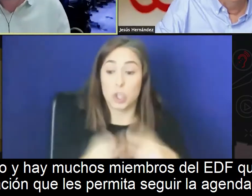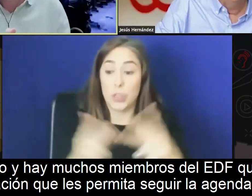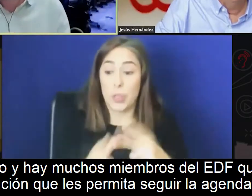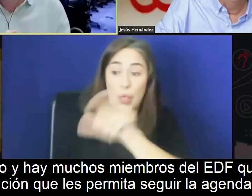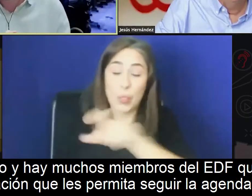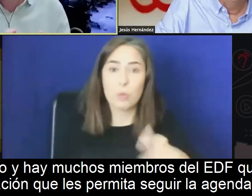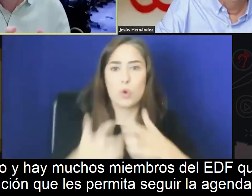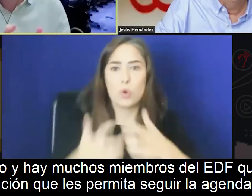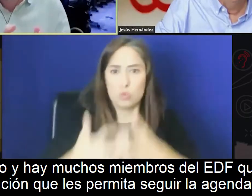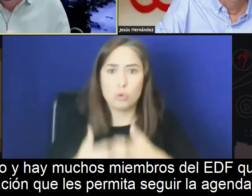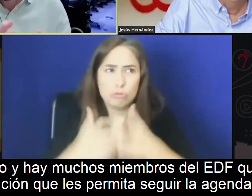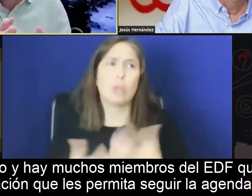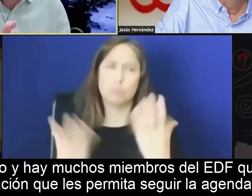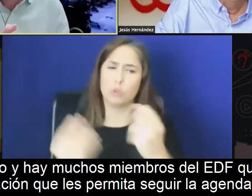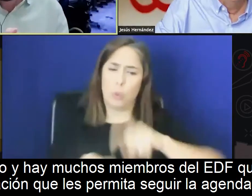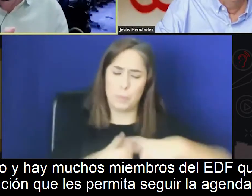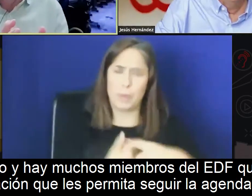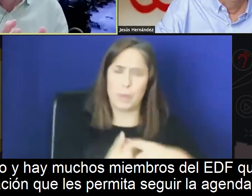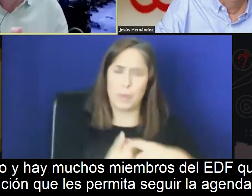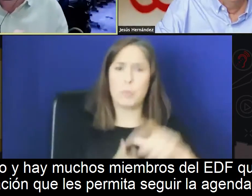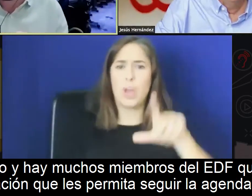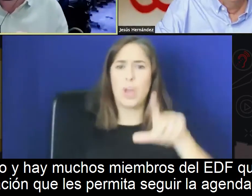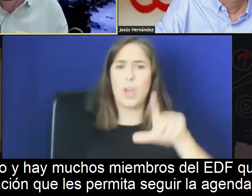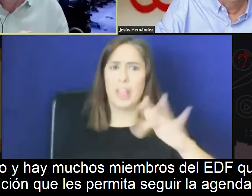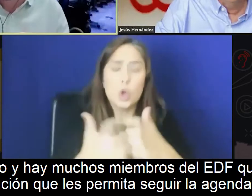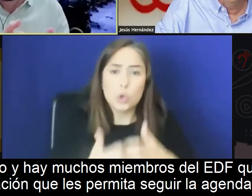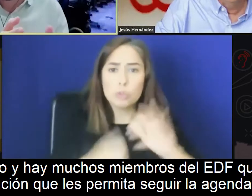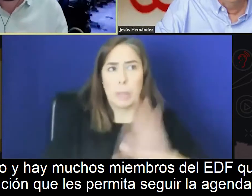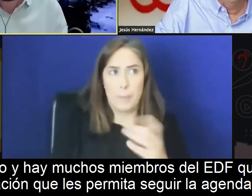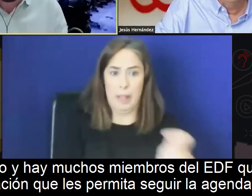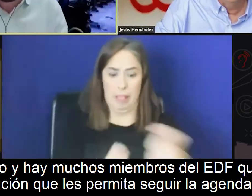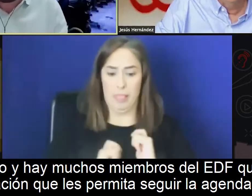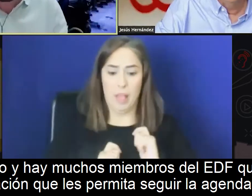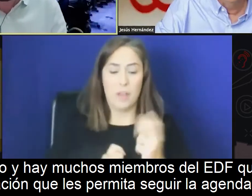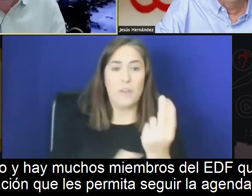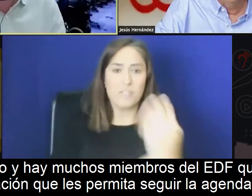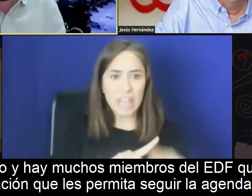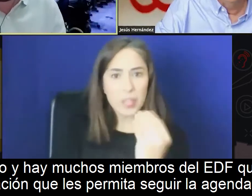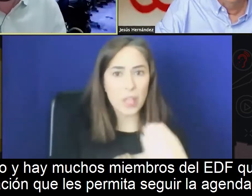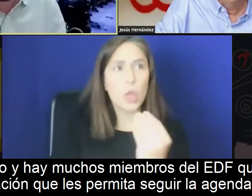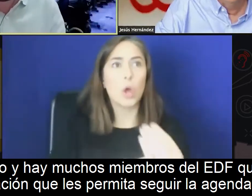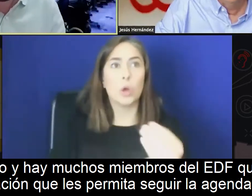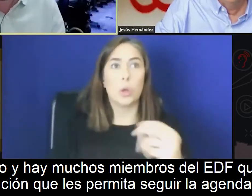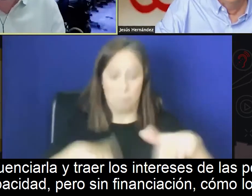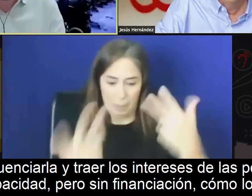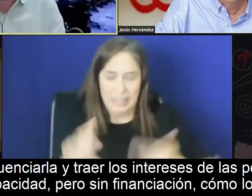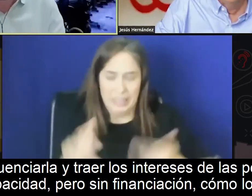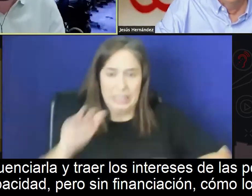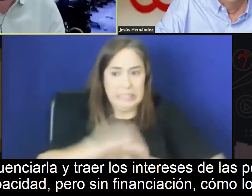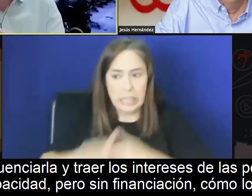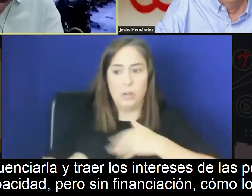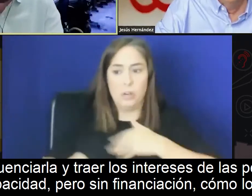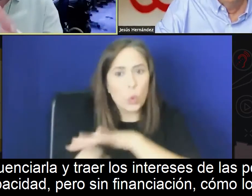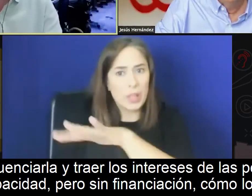del EDF que luchan por tener una financiación que les permita hacer esto, que les permita seguir la agenda política, intentar influenciarla,